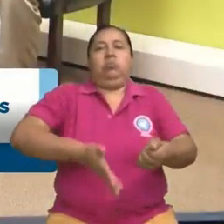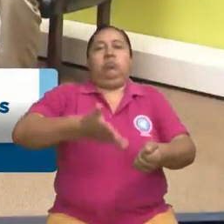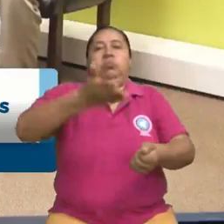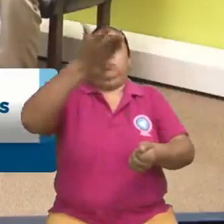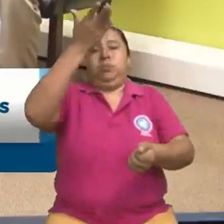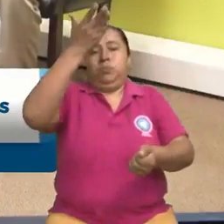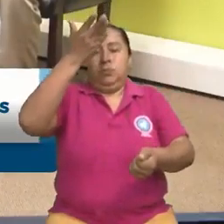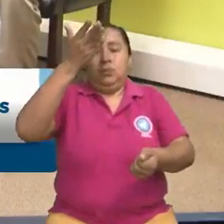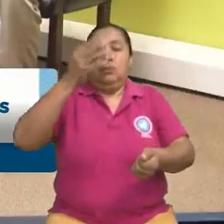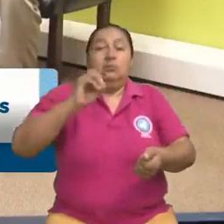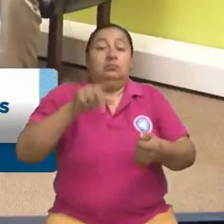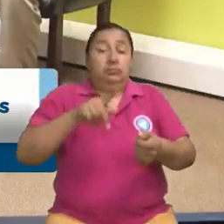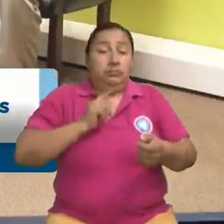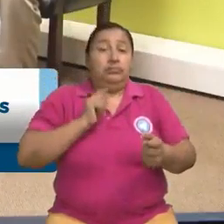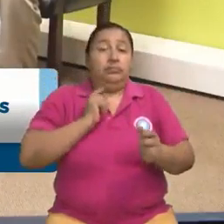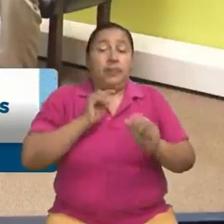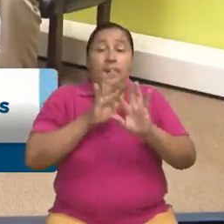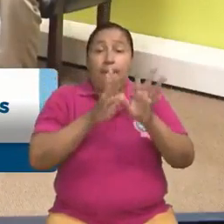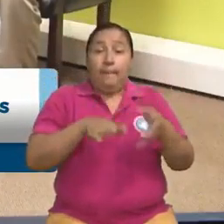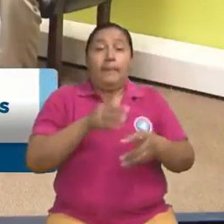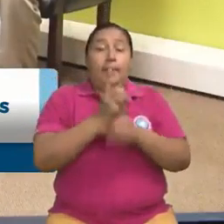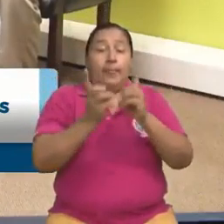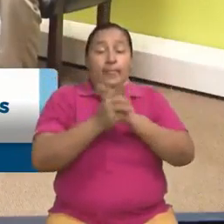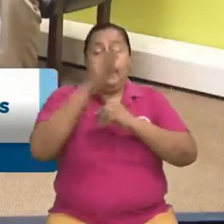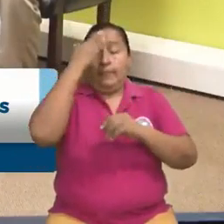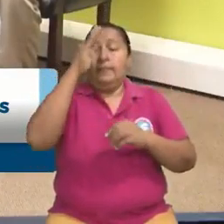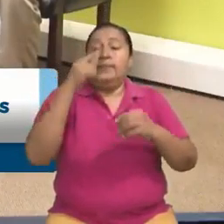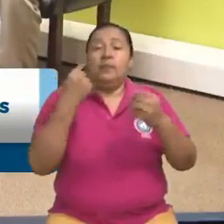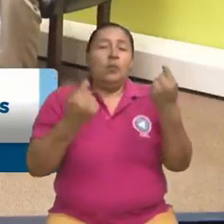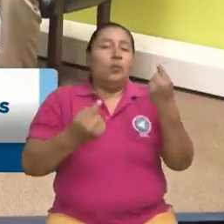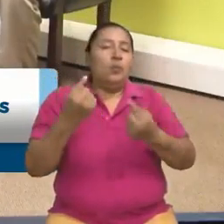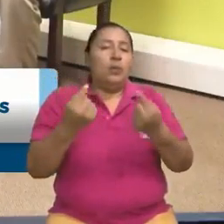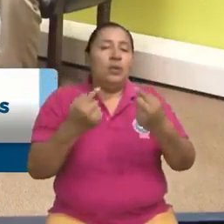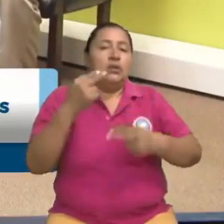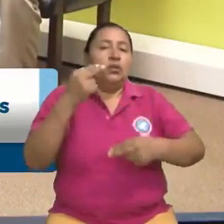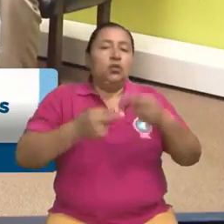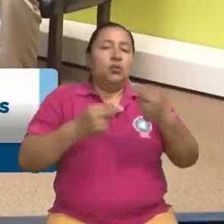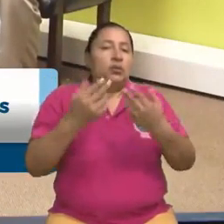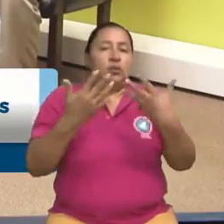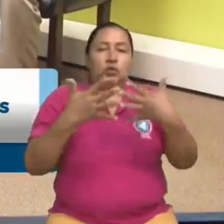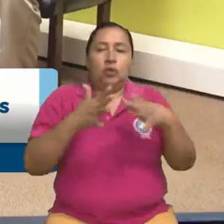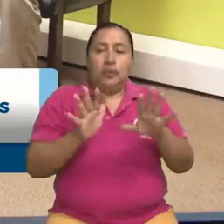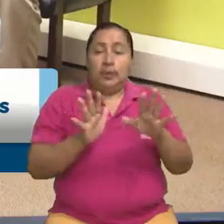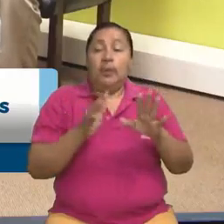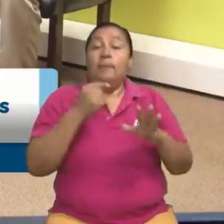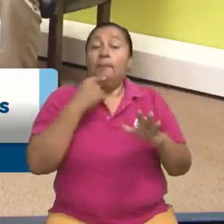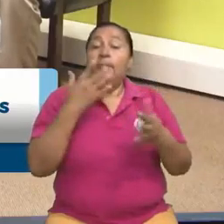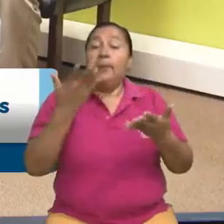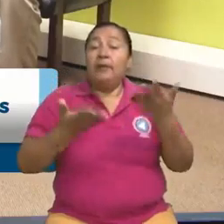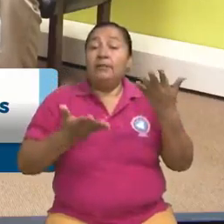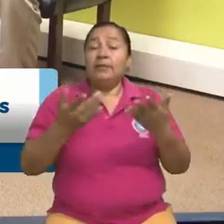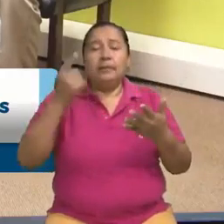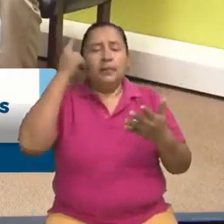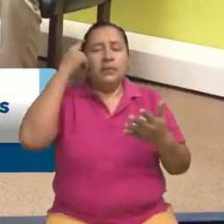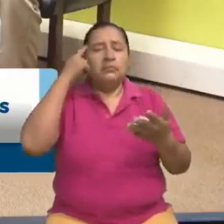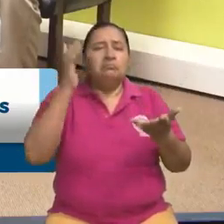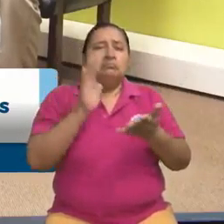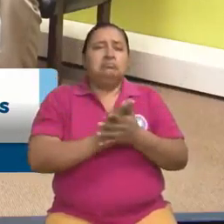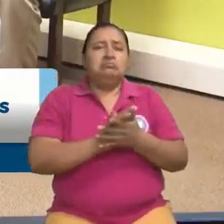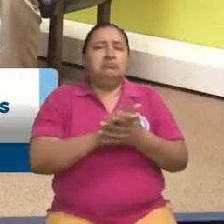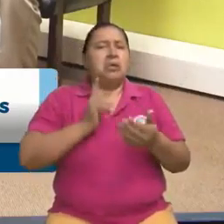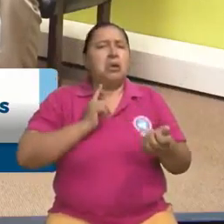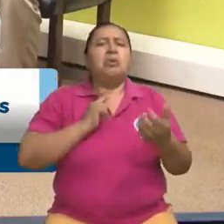altos, y la mujer tiene que saber también cuál es el número normal, porque muchas veces piensan, tengo